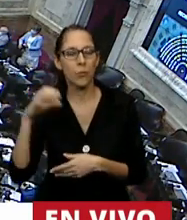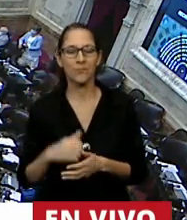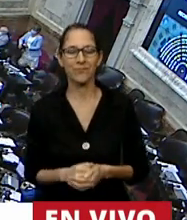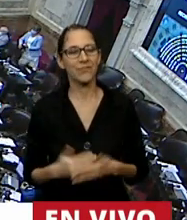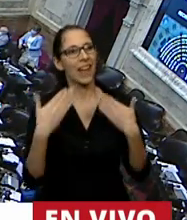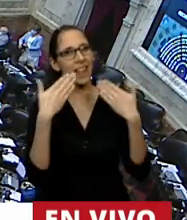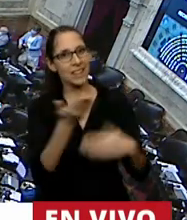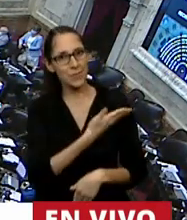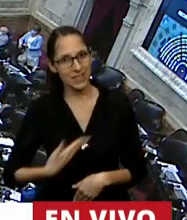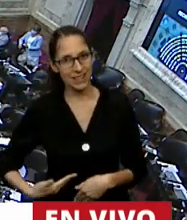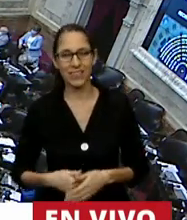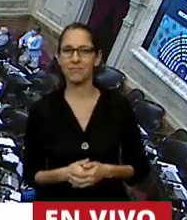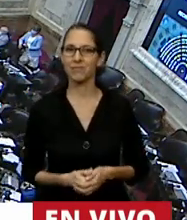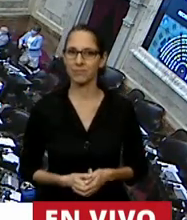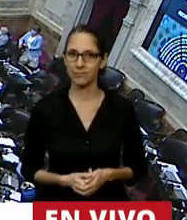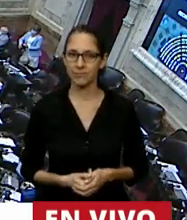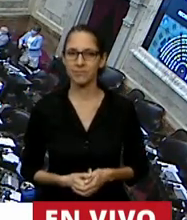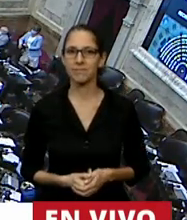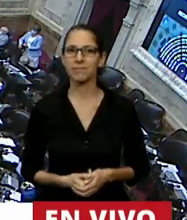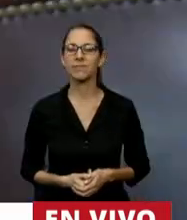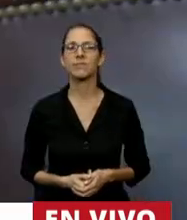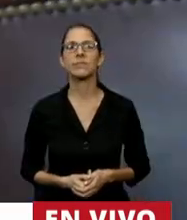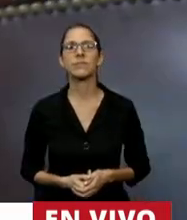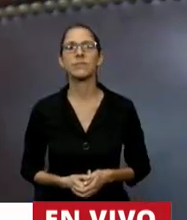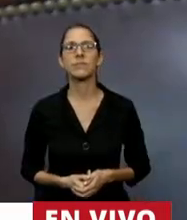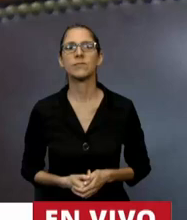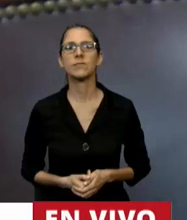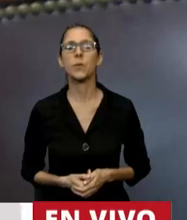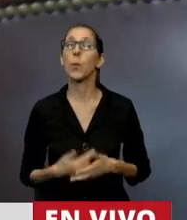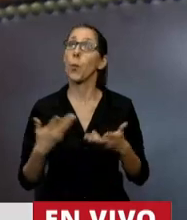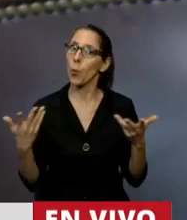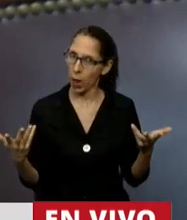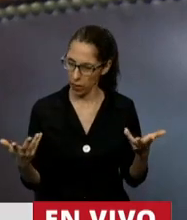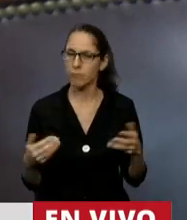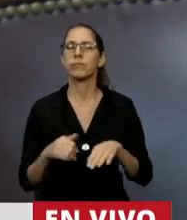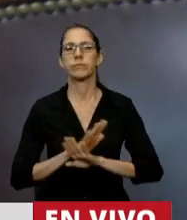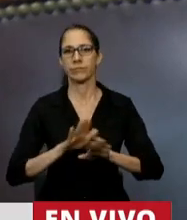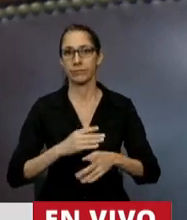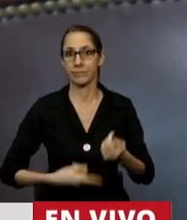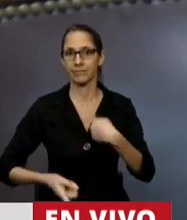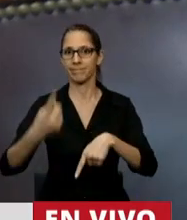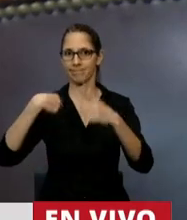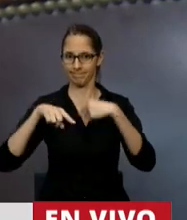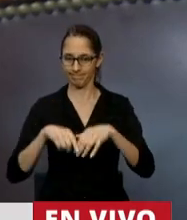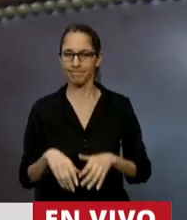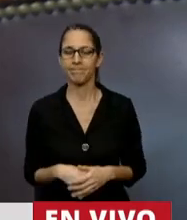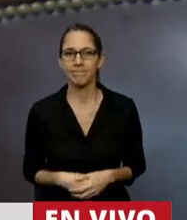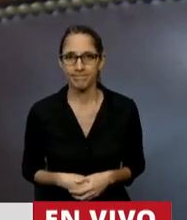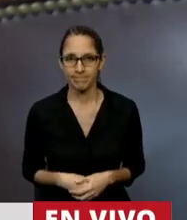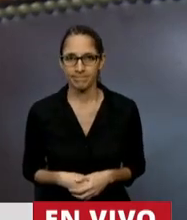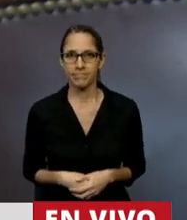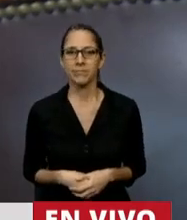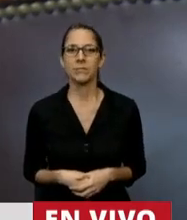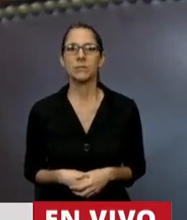señor presidente. Bueno, vamos a volver la hoja para atrás.